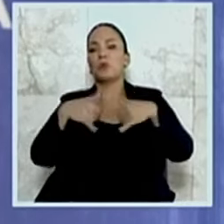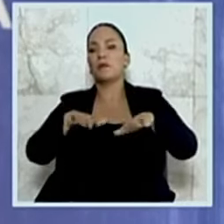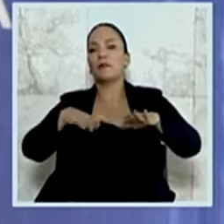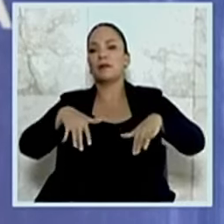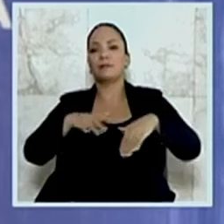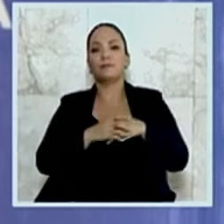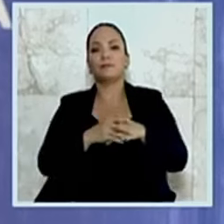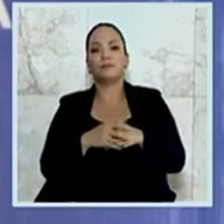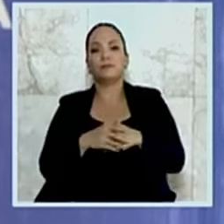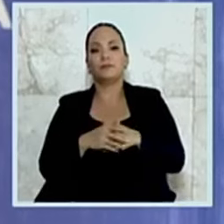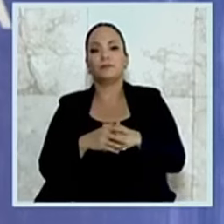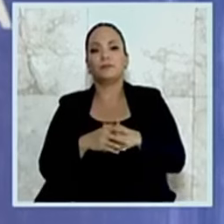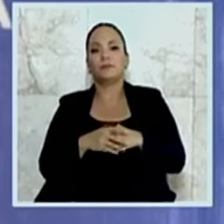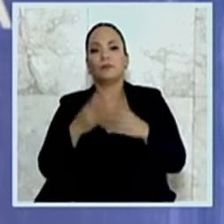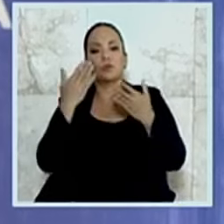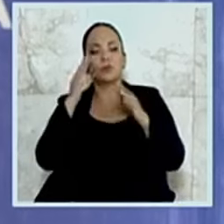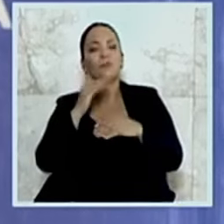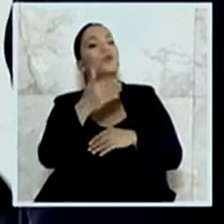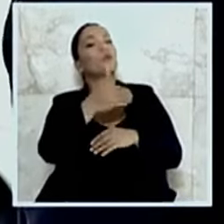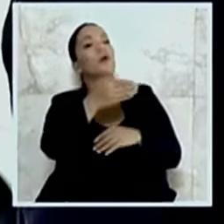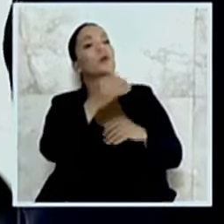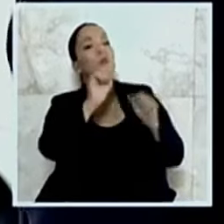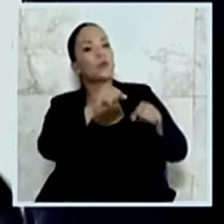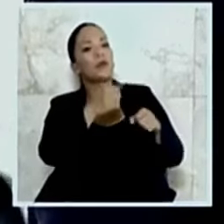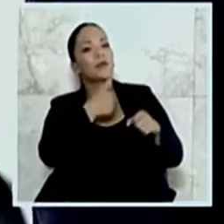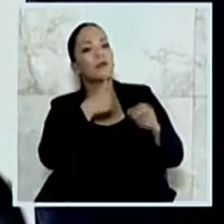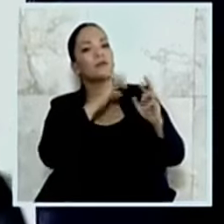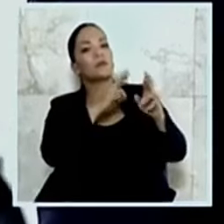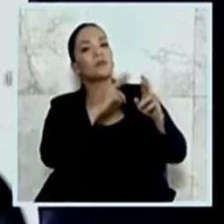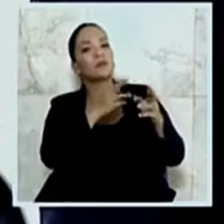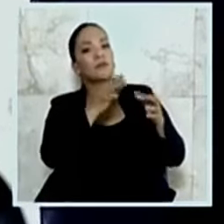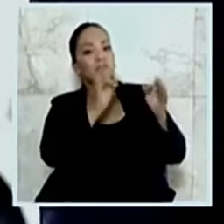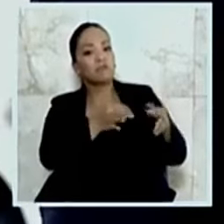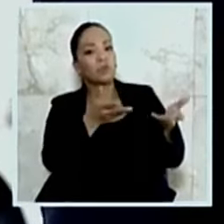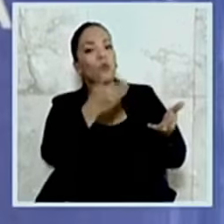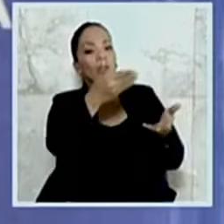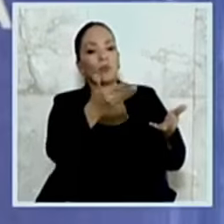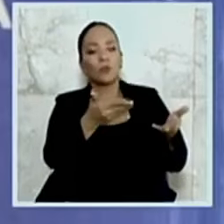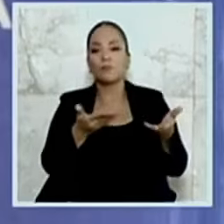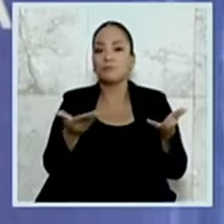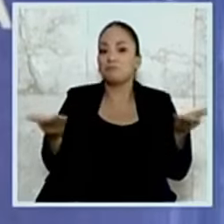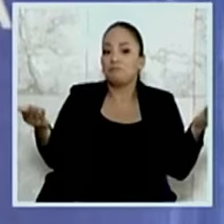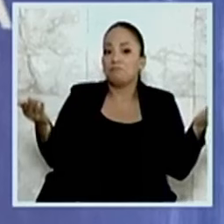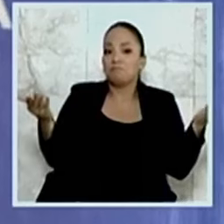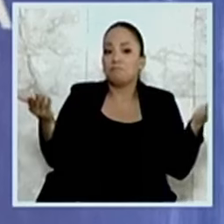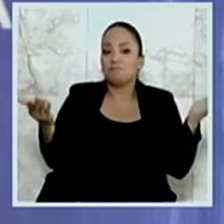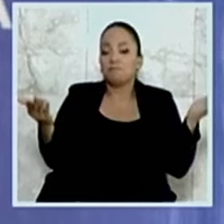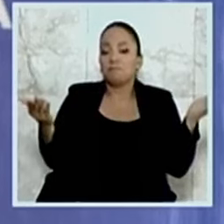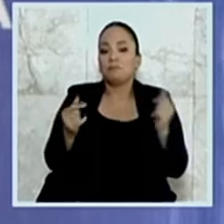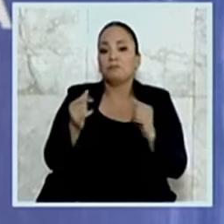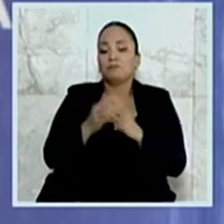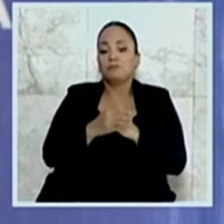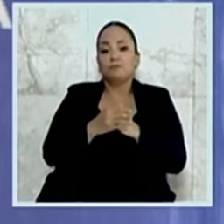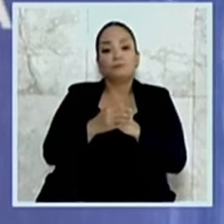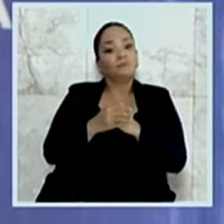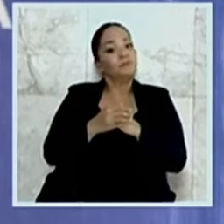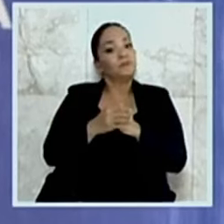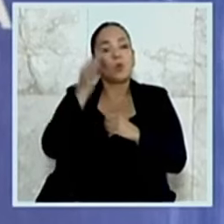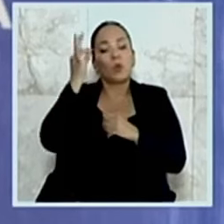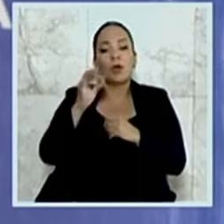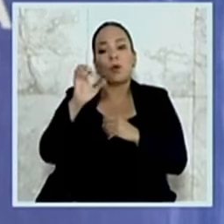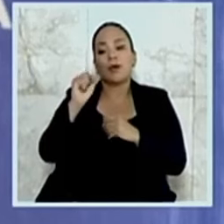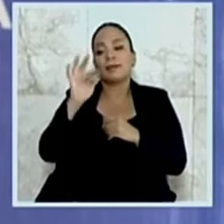con gente correspondiente, pero no hay cambio todavía. ¿Cuándo no sé si